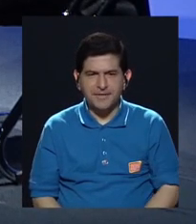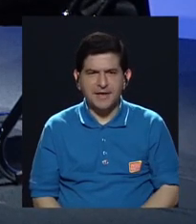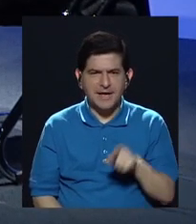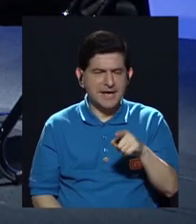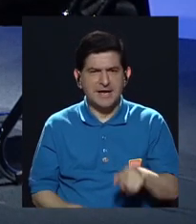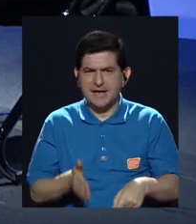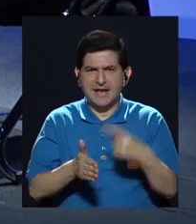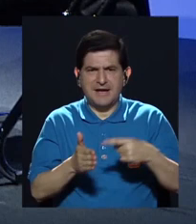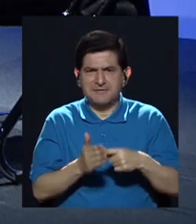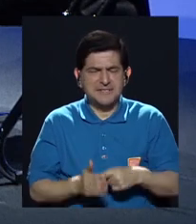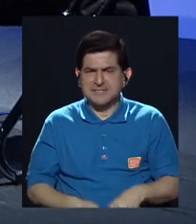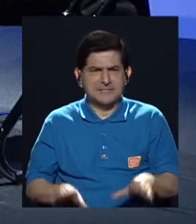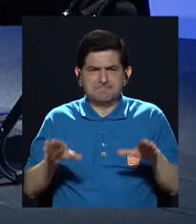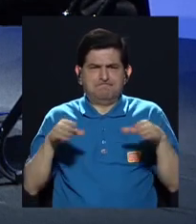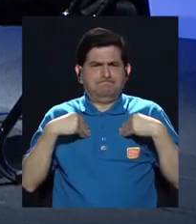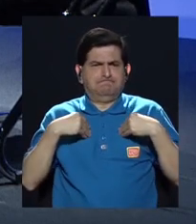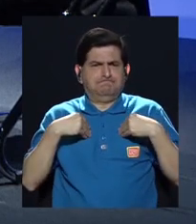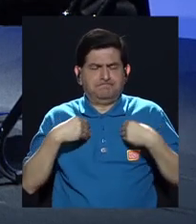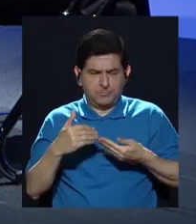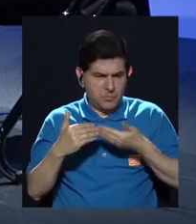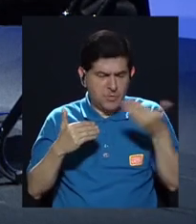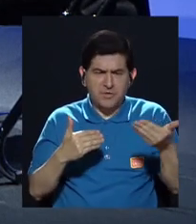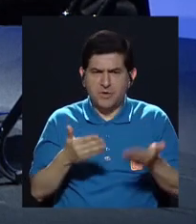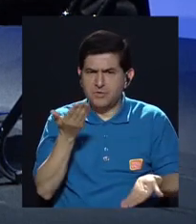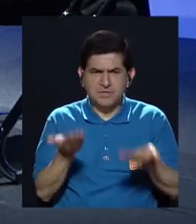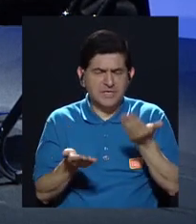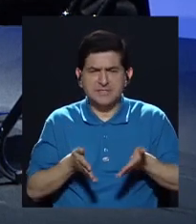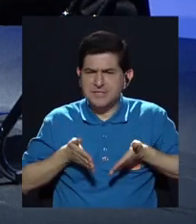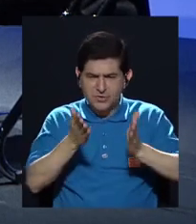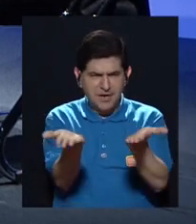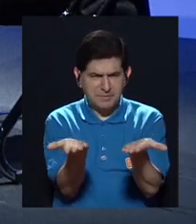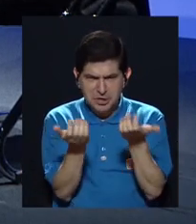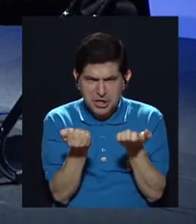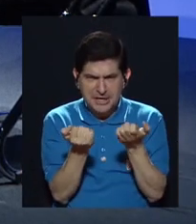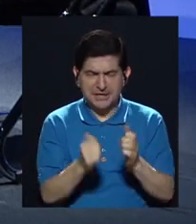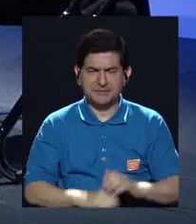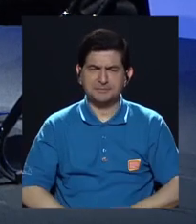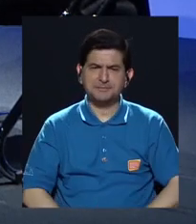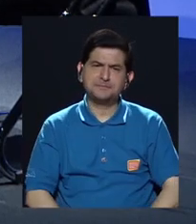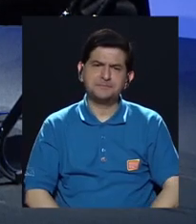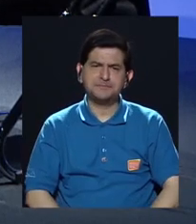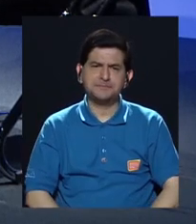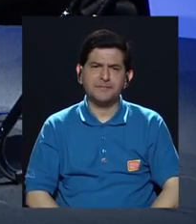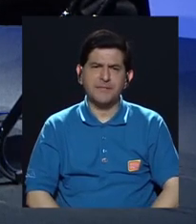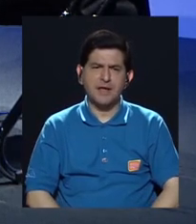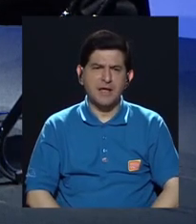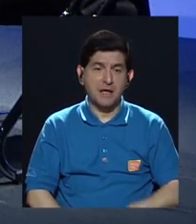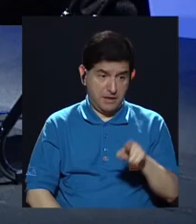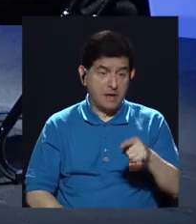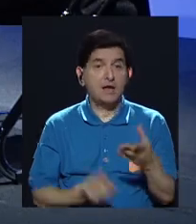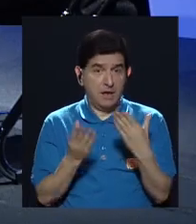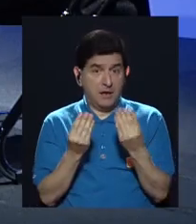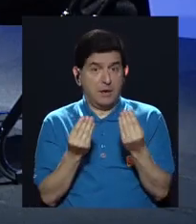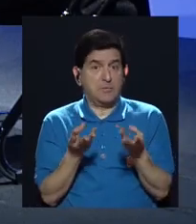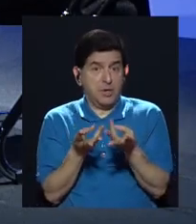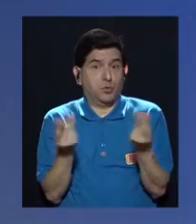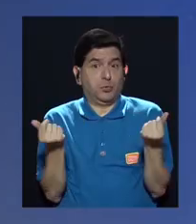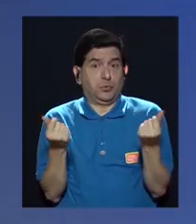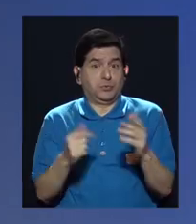era bastante intolerante cuando las cosas no iban por el camino que él quería y metía miedo.